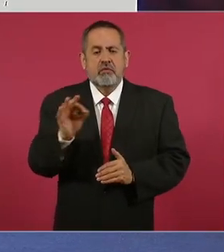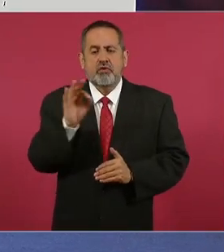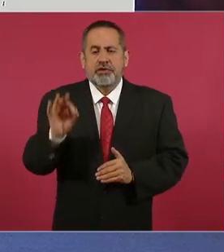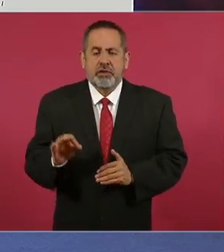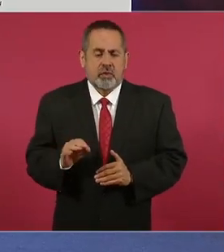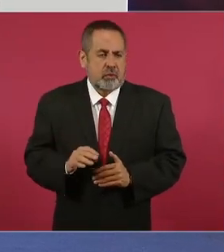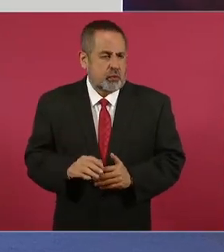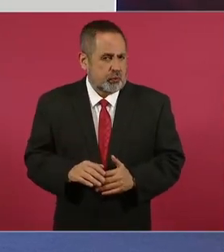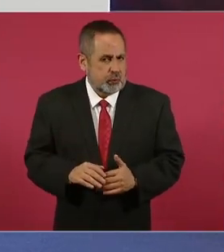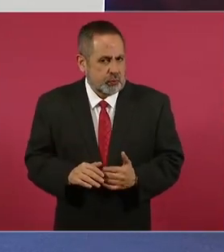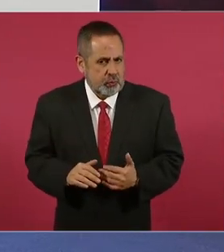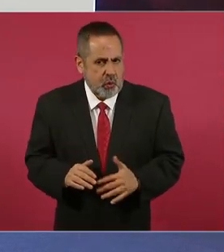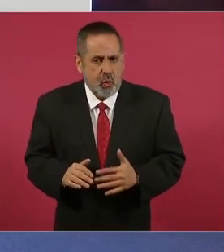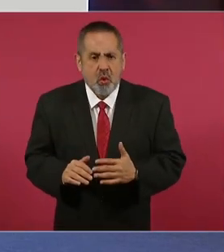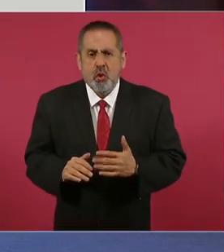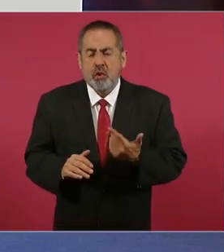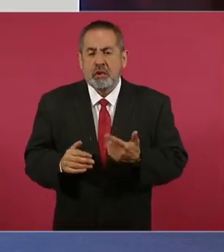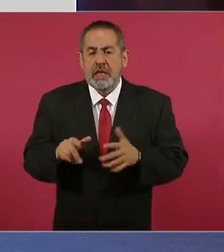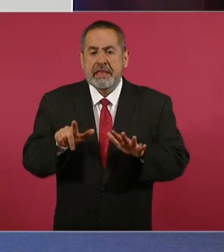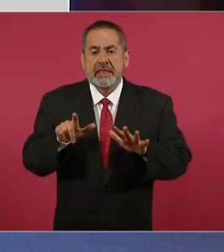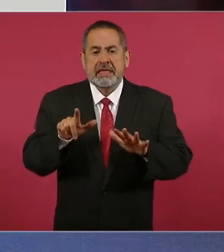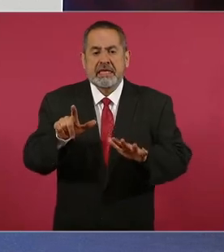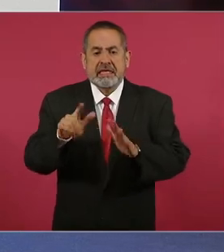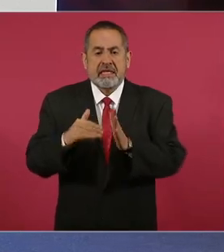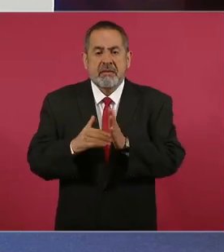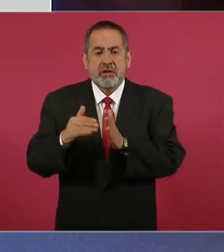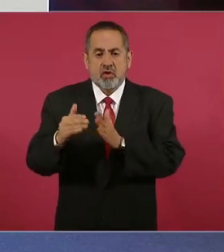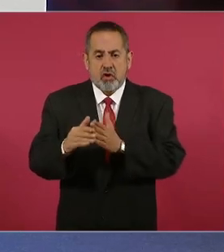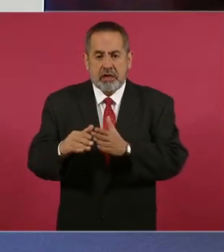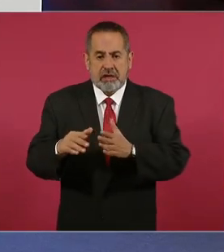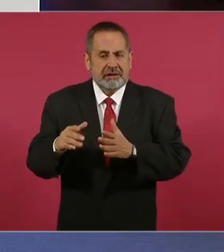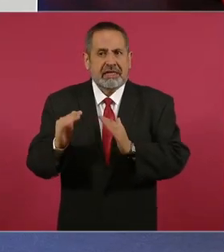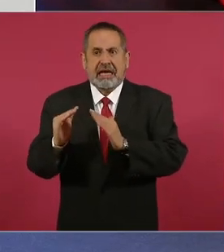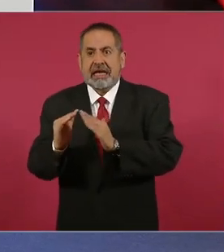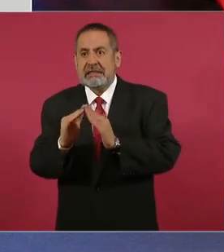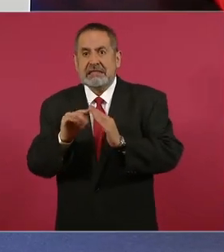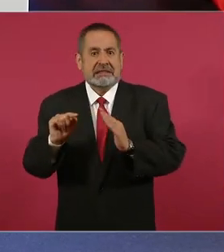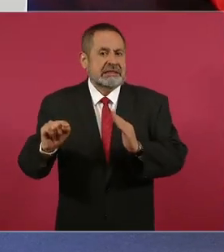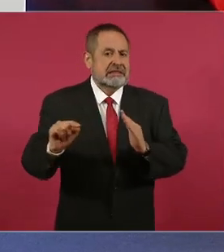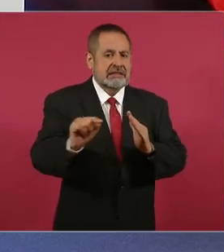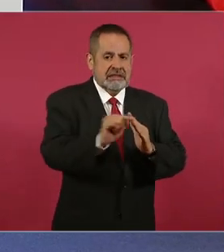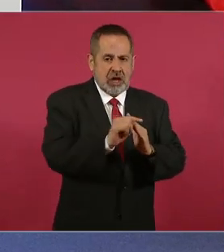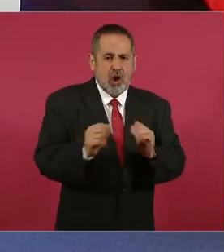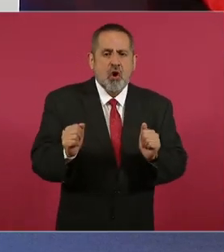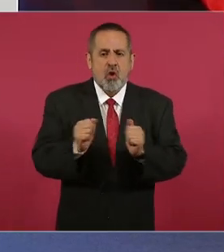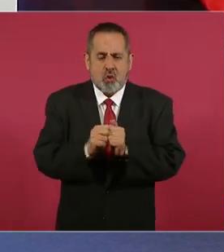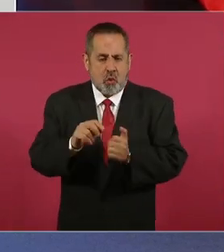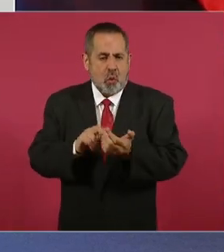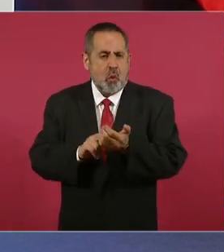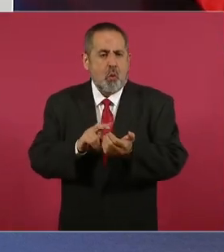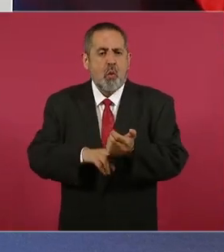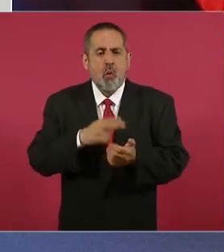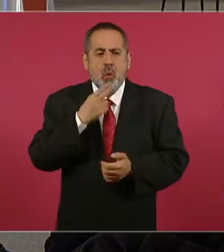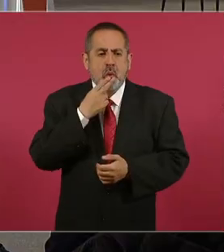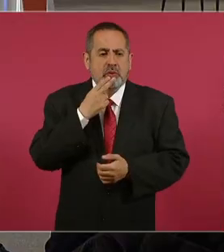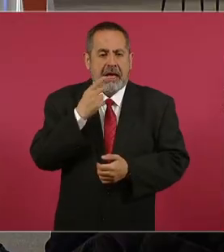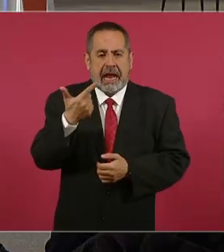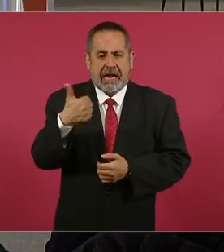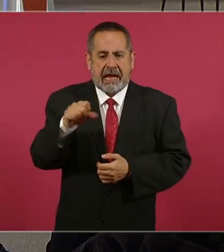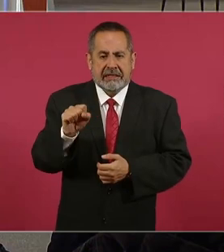Esto implica 17 millones de hogares que consumen gas LP de